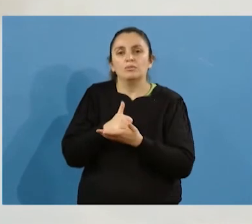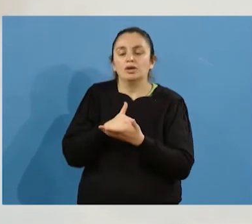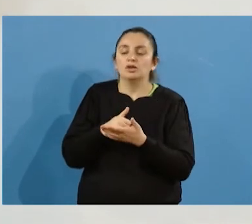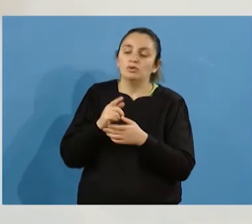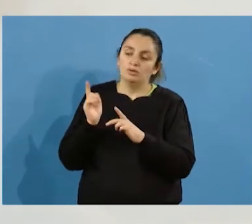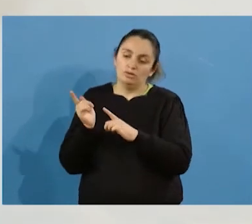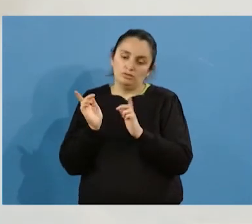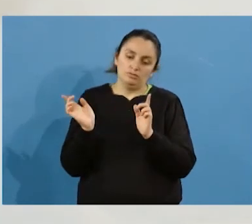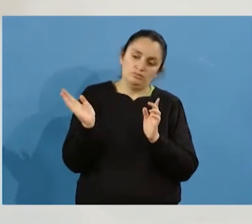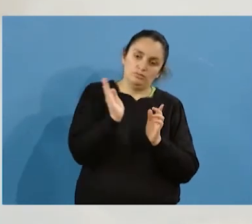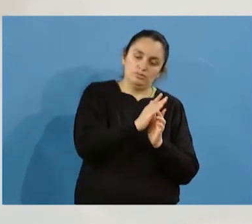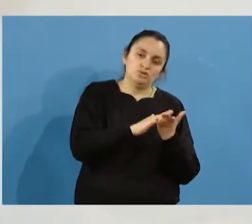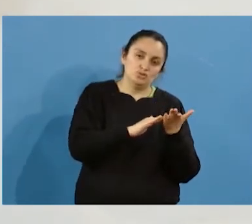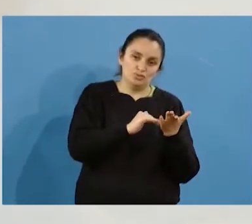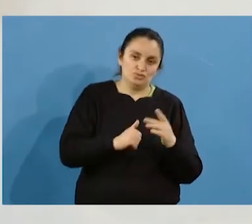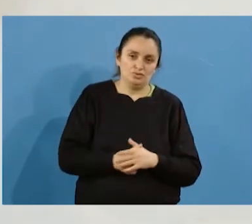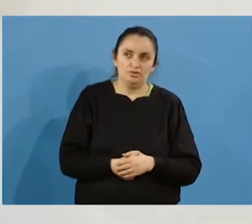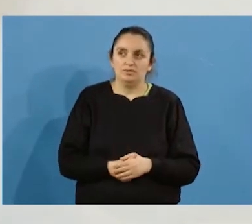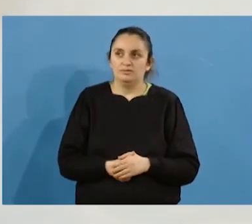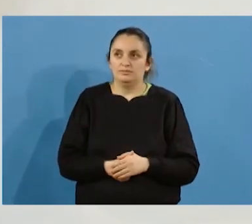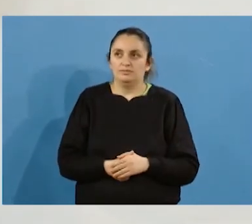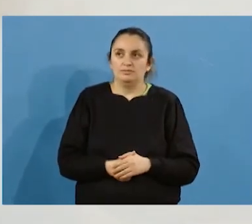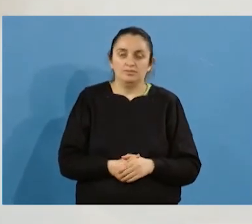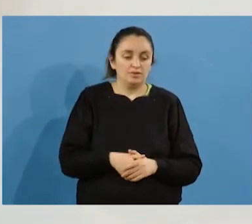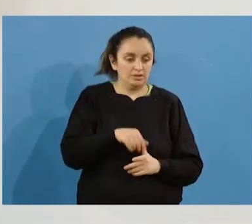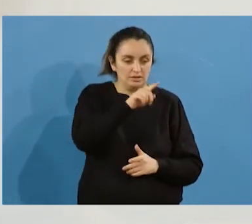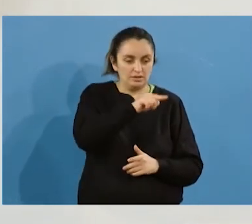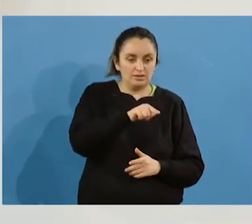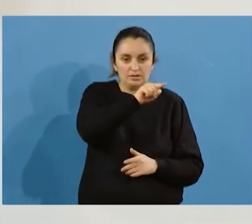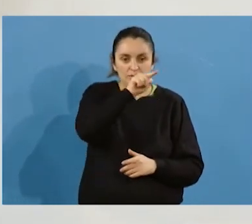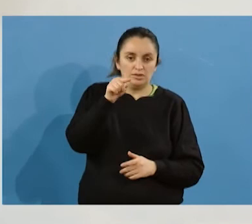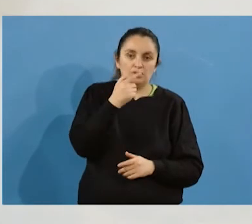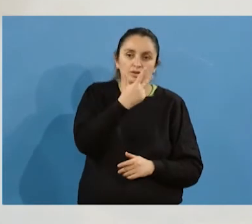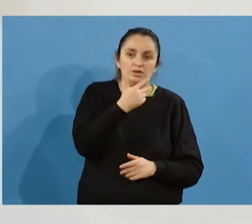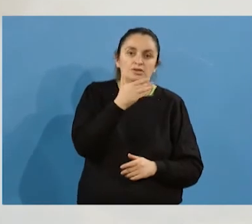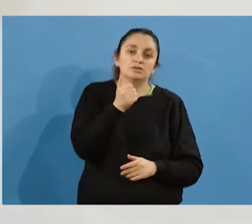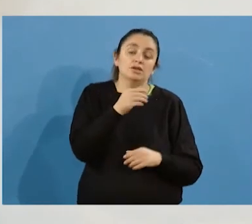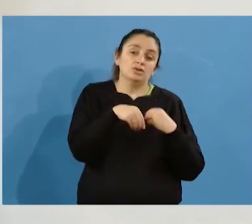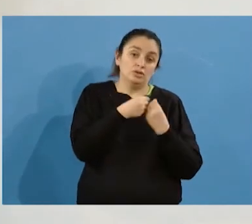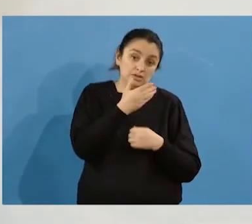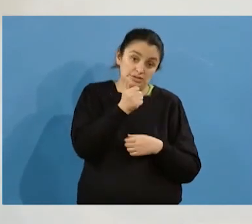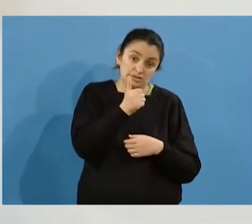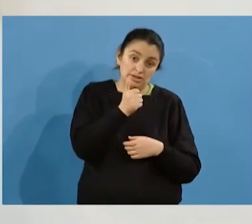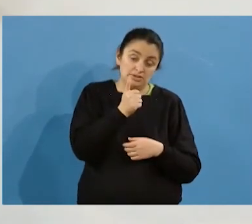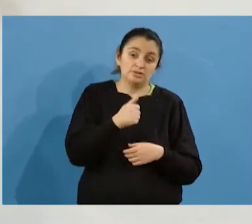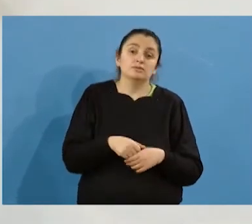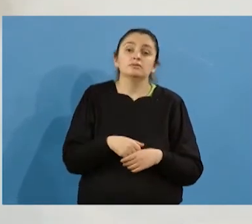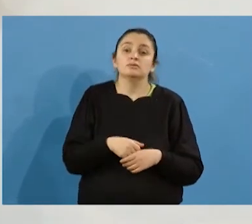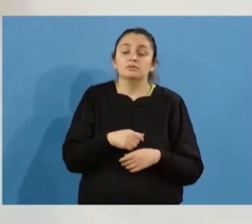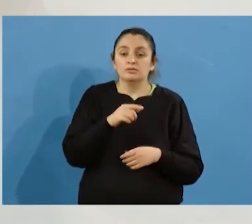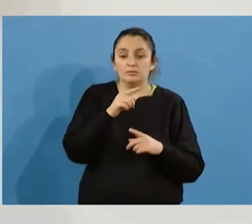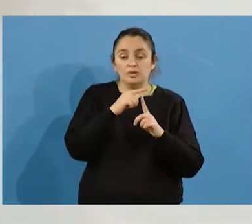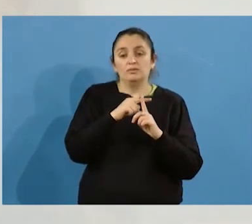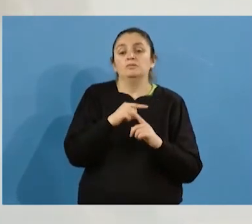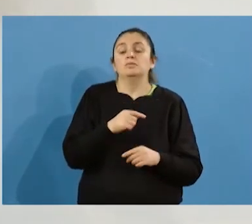resuelva en este caso me va a dar la raíz cuadrada de 36 va a ser 6 105